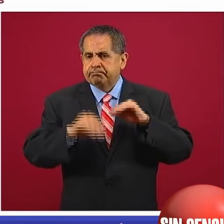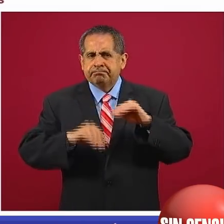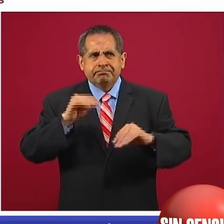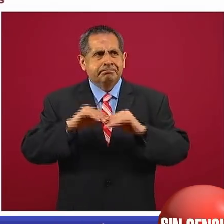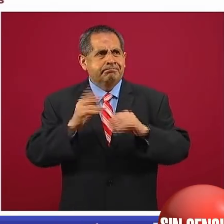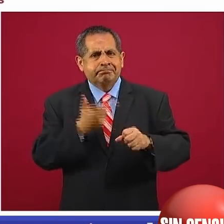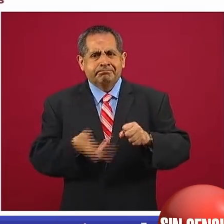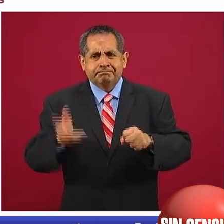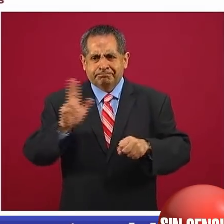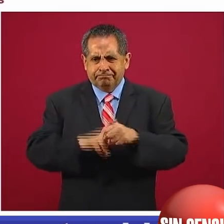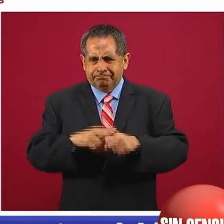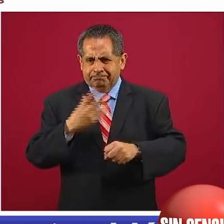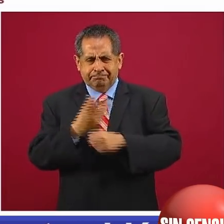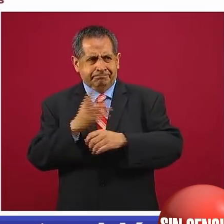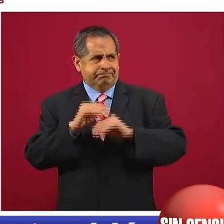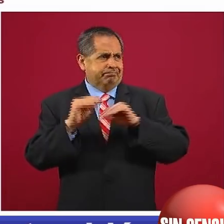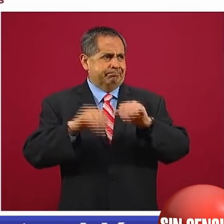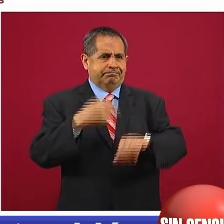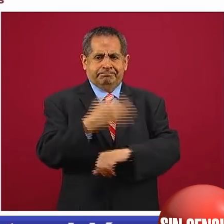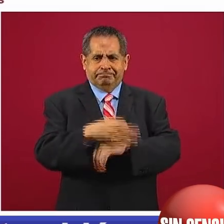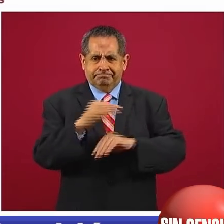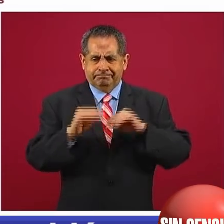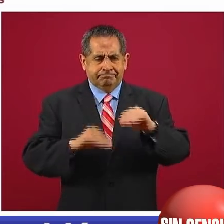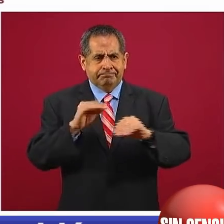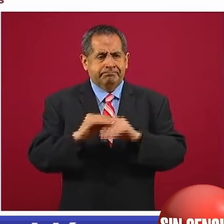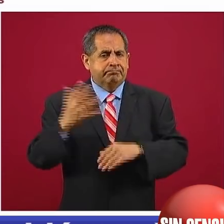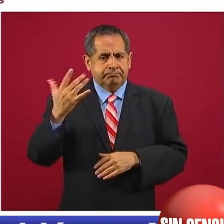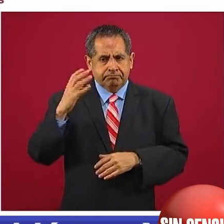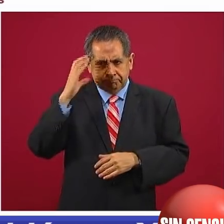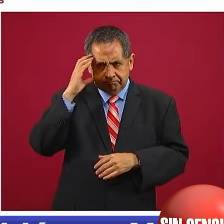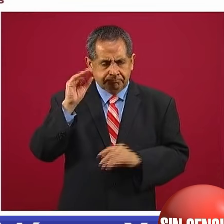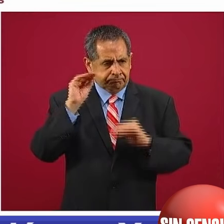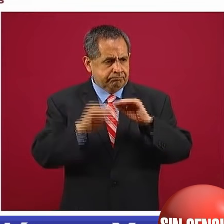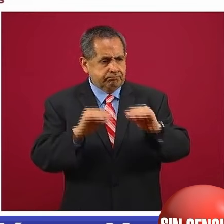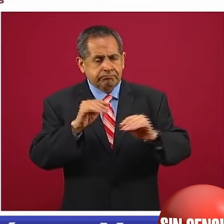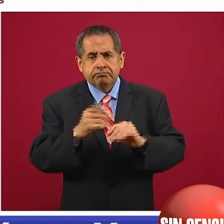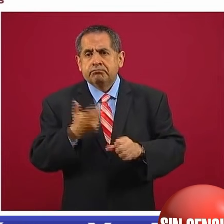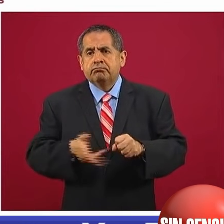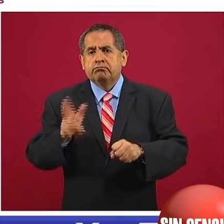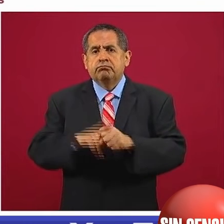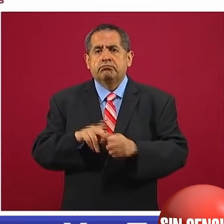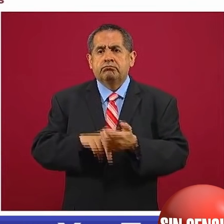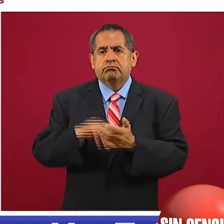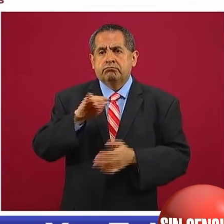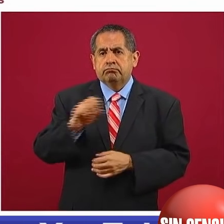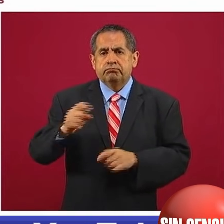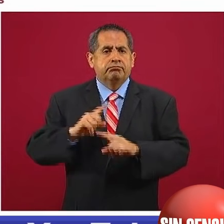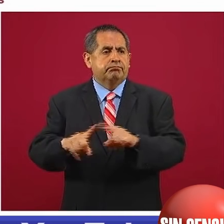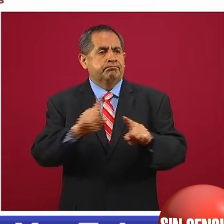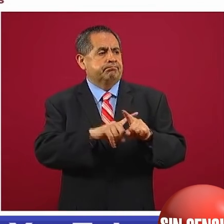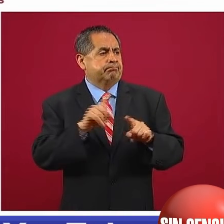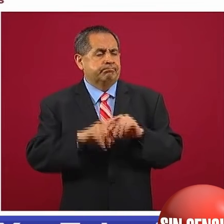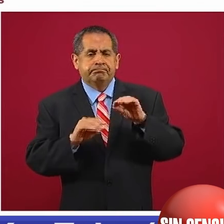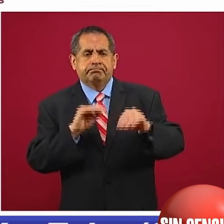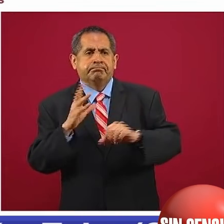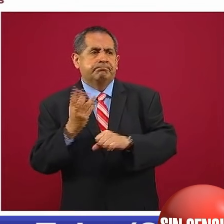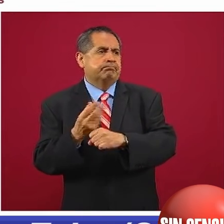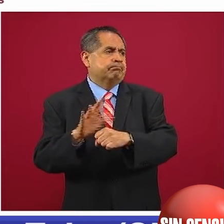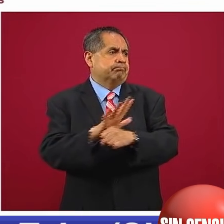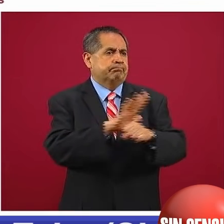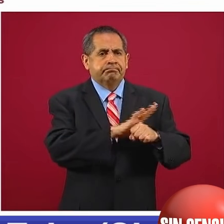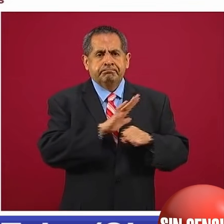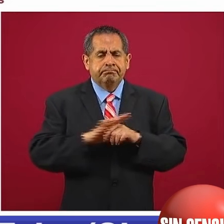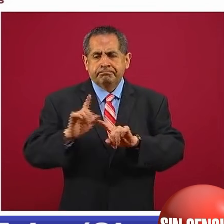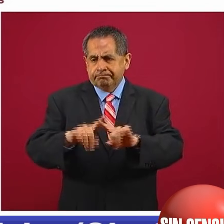una unidad temporal de 50 camas, hay reconversiones en el Seguro Social, en los distintos hospitales de la Secretaría de Salud de